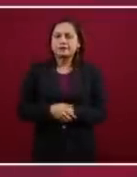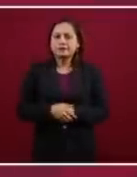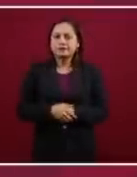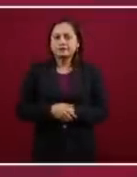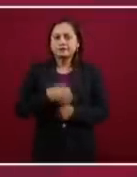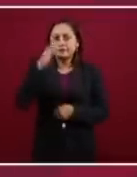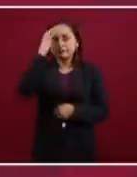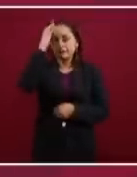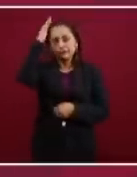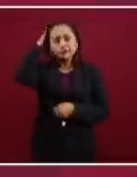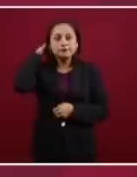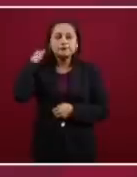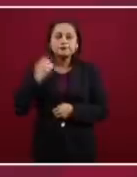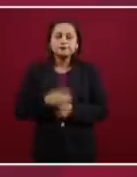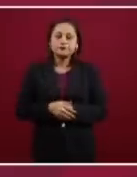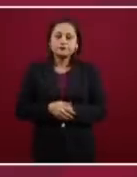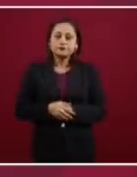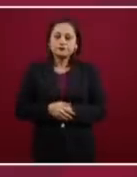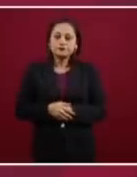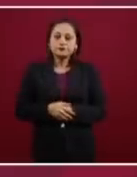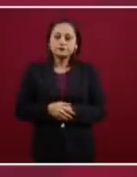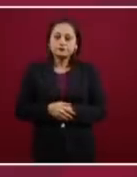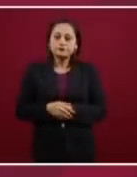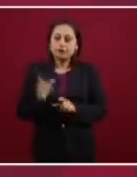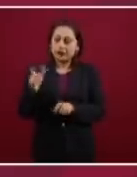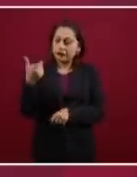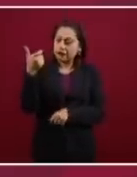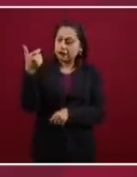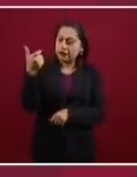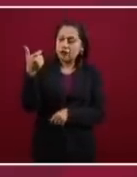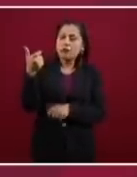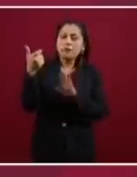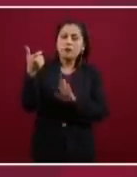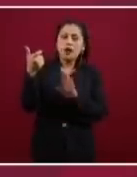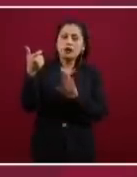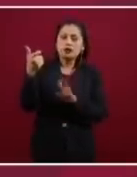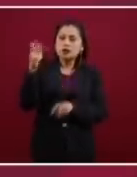convierte al dinero en dios